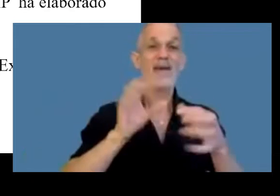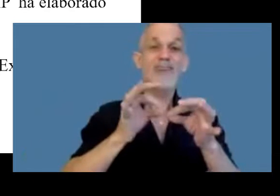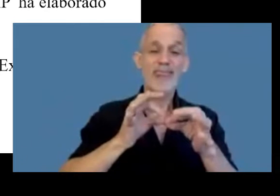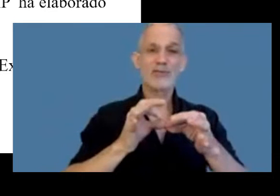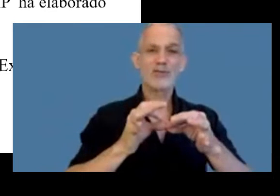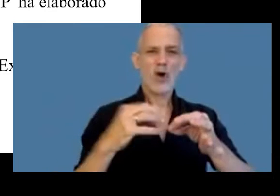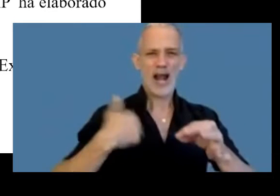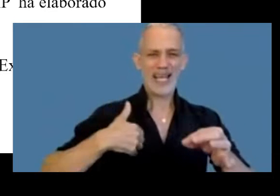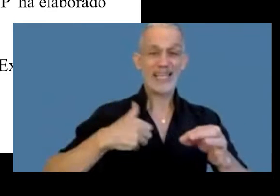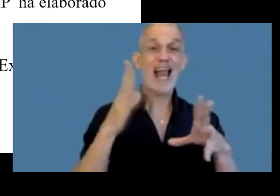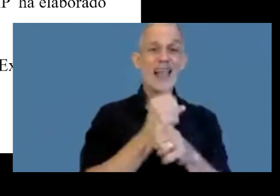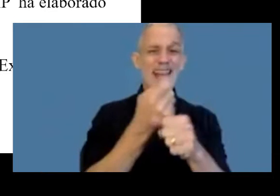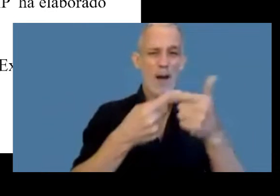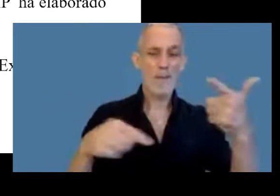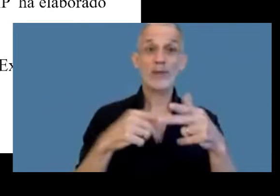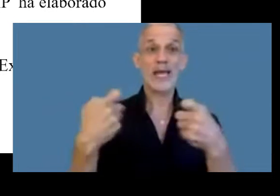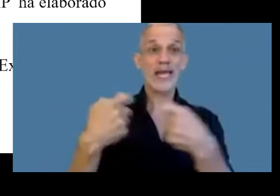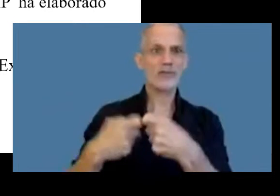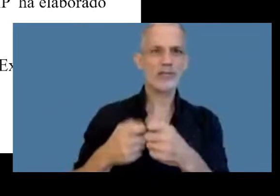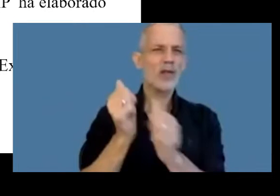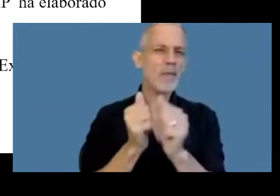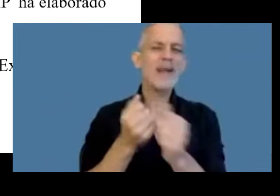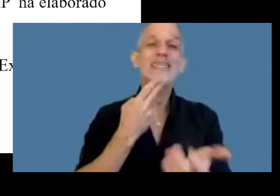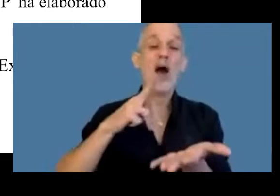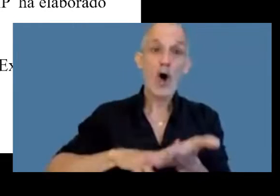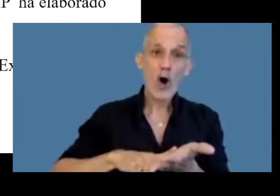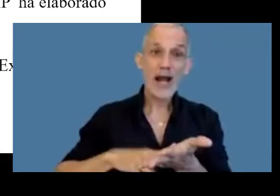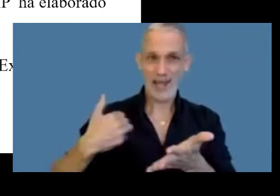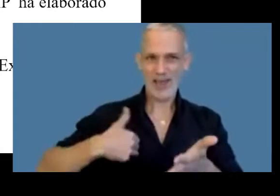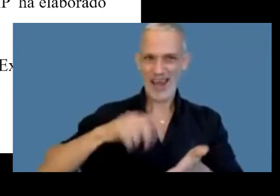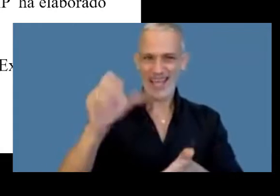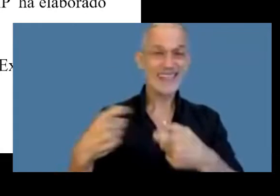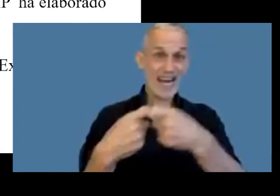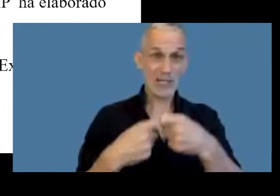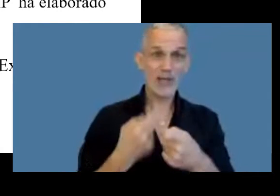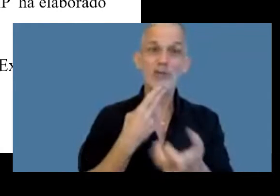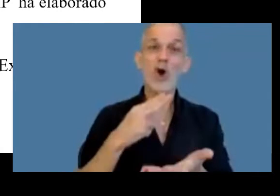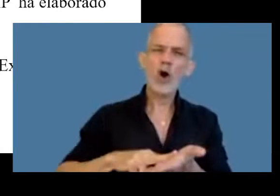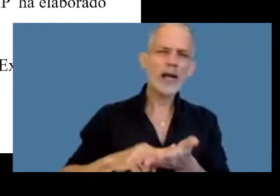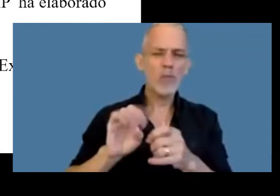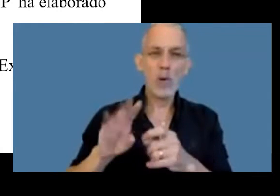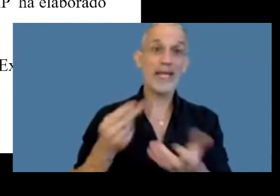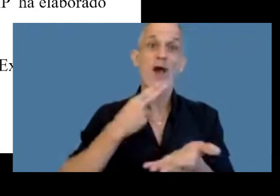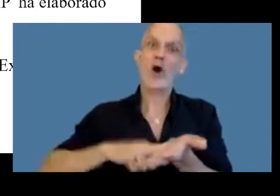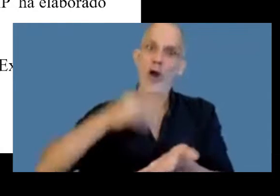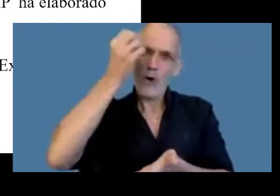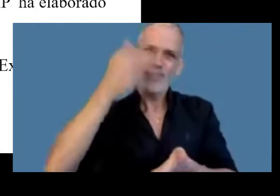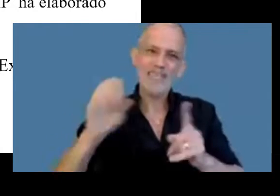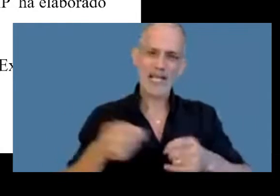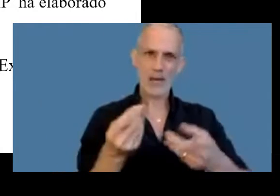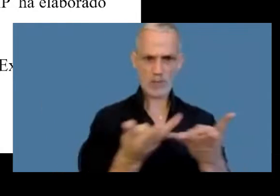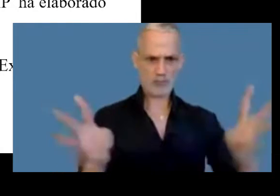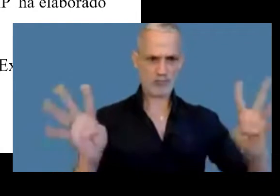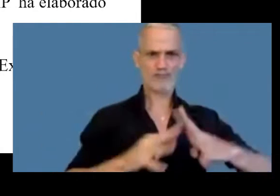de la Asociación de Empresas de Correo de la República Argentina, así como del Correo Oficial, donde junto